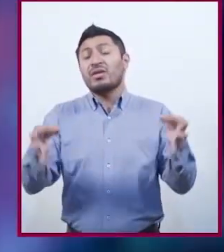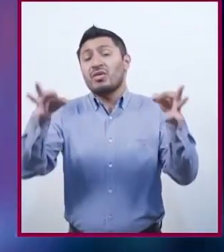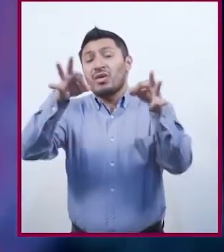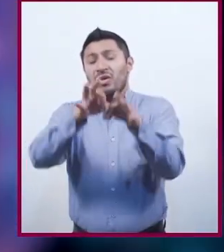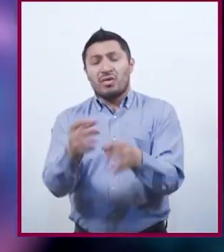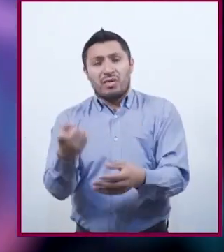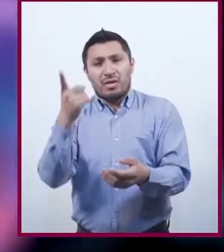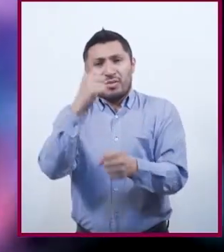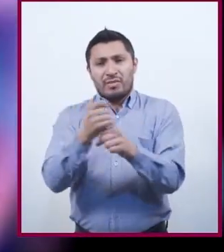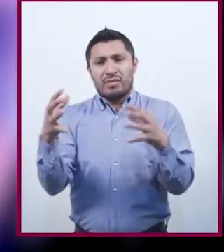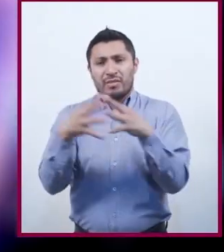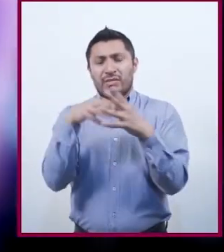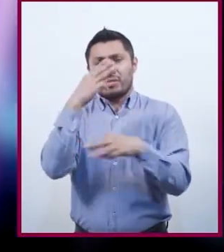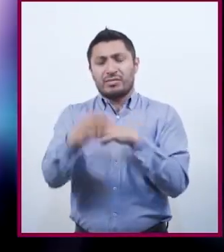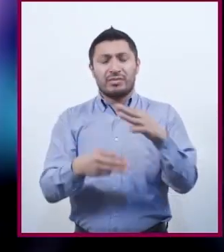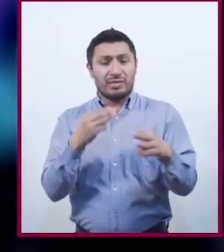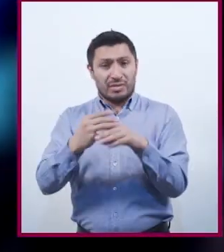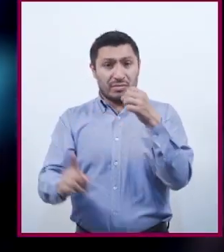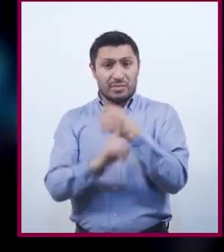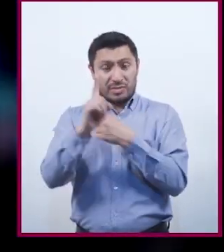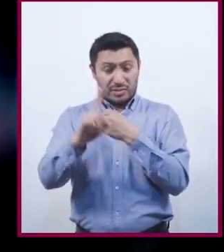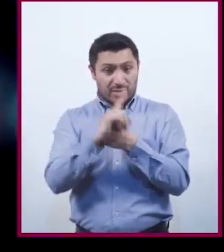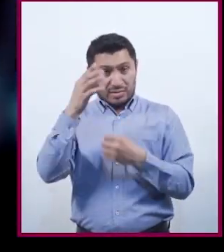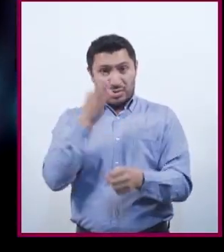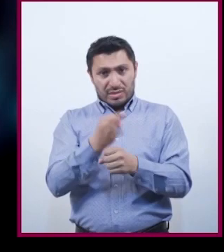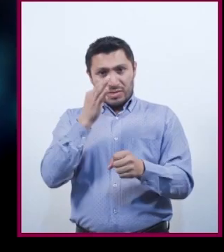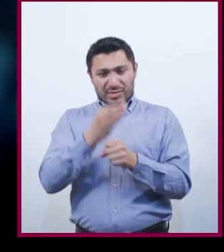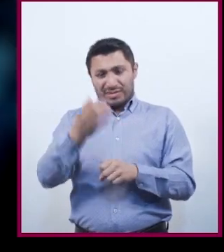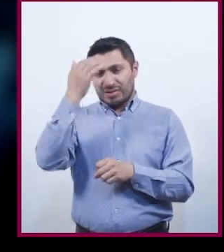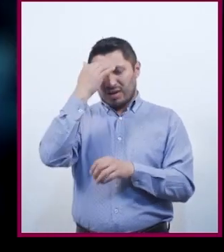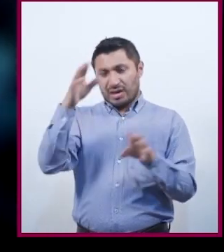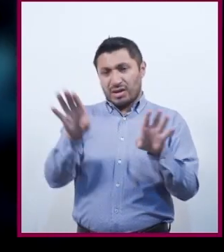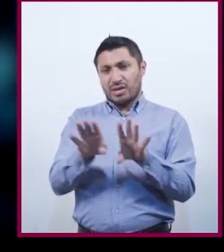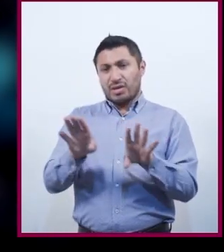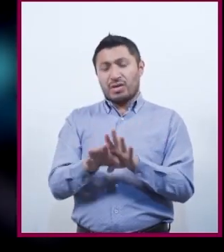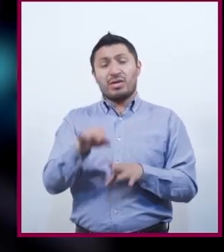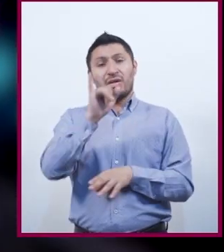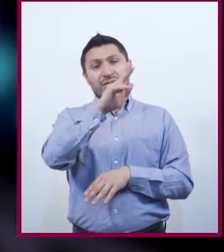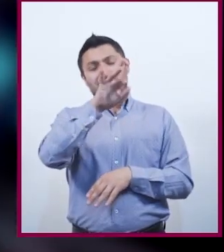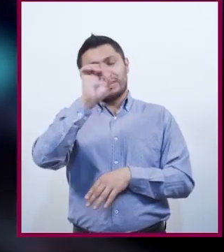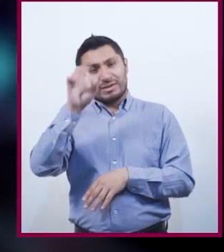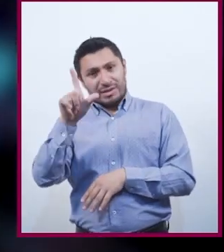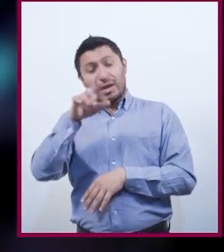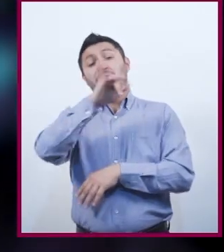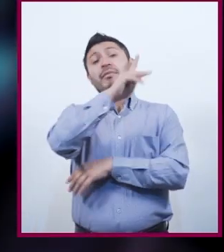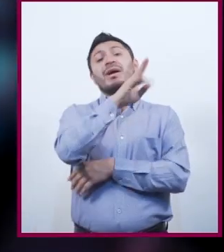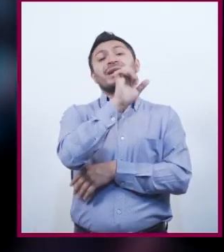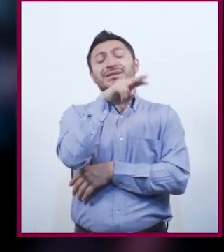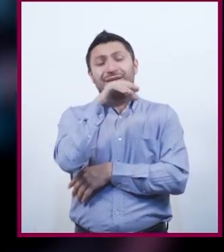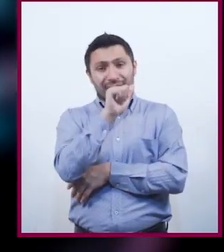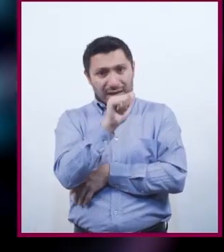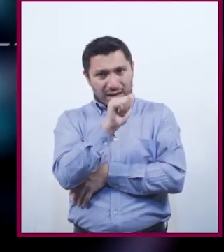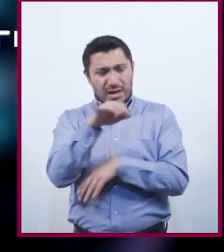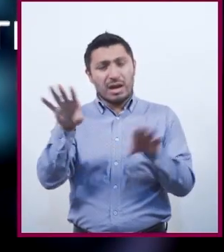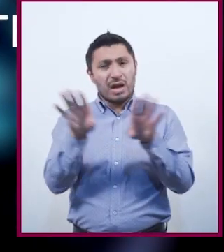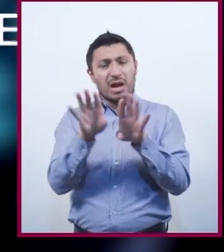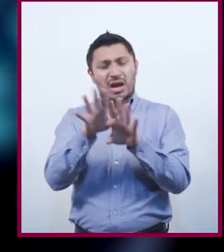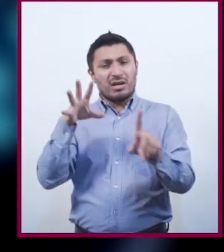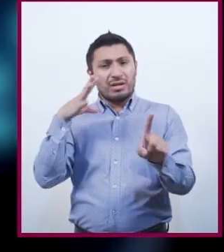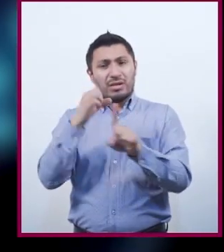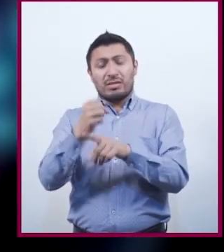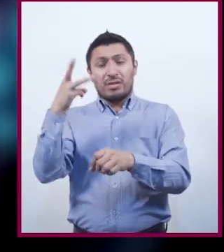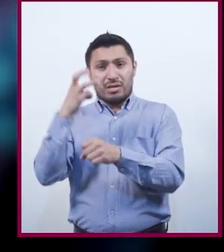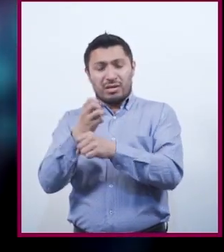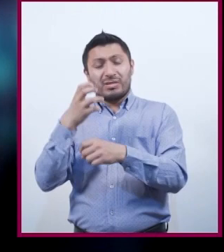¿De qué manera influyó la Primera Guerra Mundial en el conflicto entre lo que actualmente conocemos como Israel y Palestina?